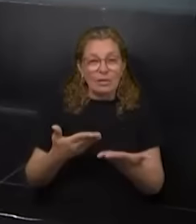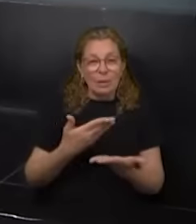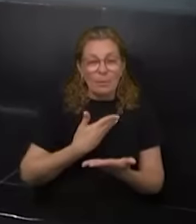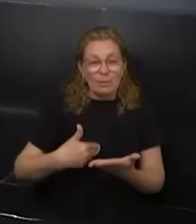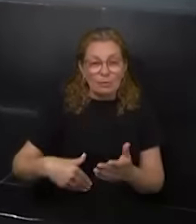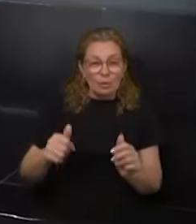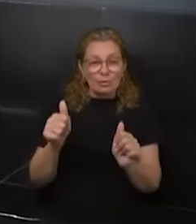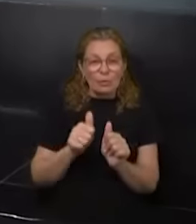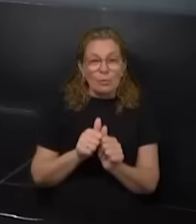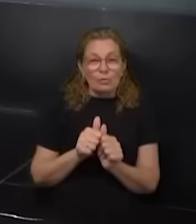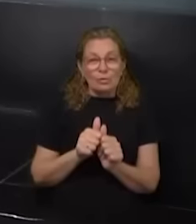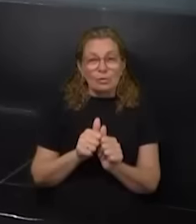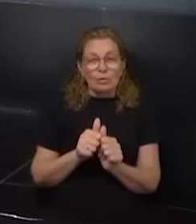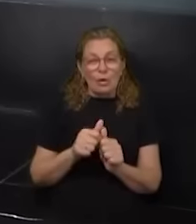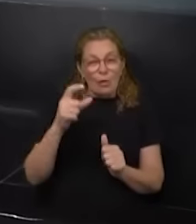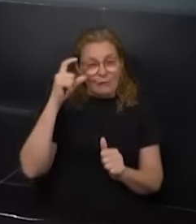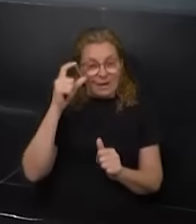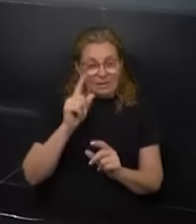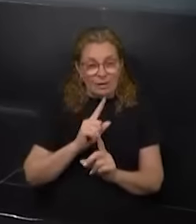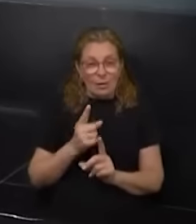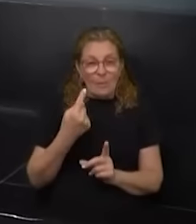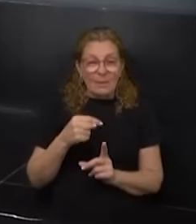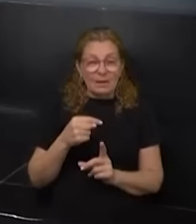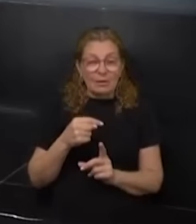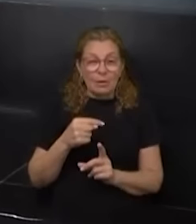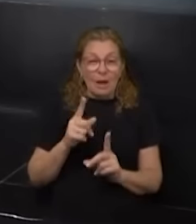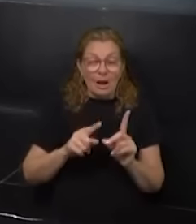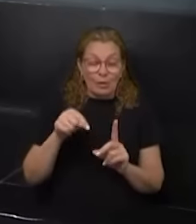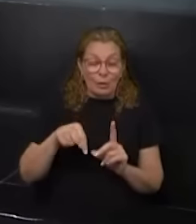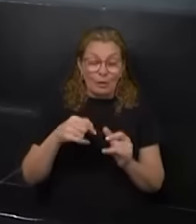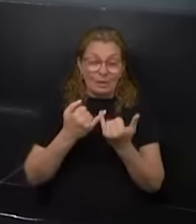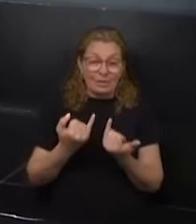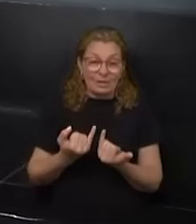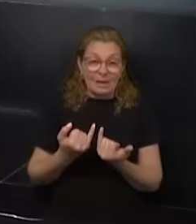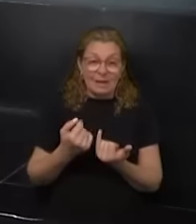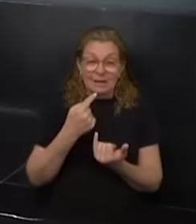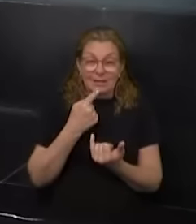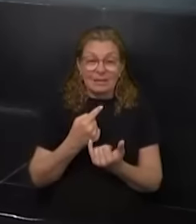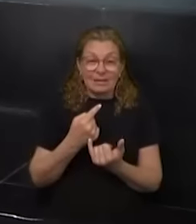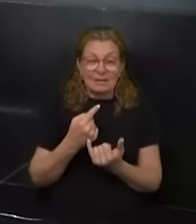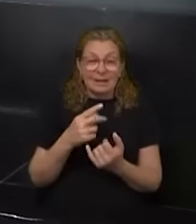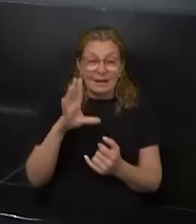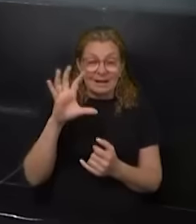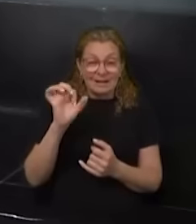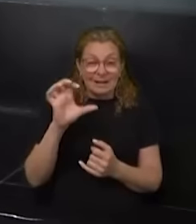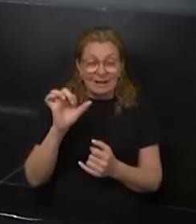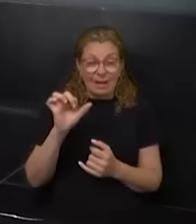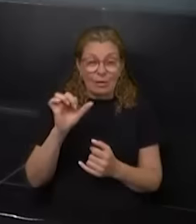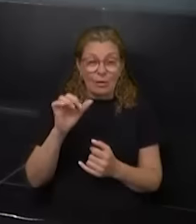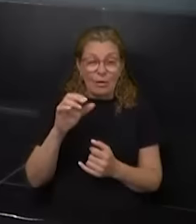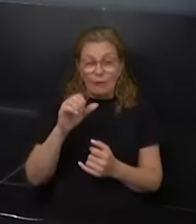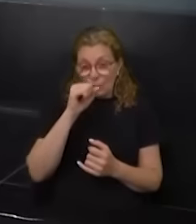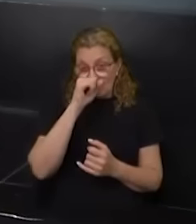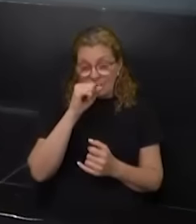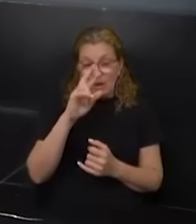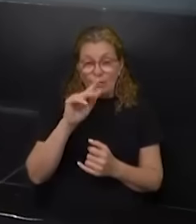se reunió con el presidente Joe biden sin embargo la gran noticia del día de hoy es la confirmación de que el senador por el estado de la florid marco